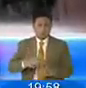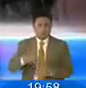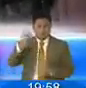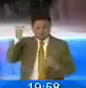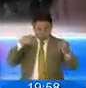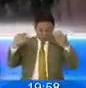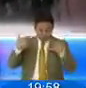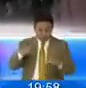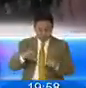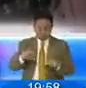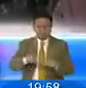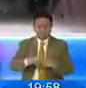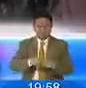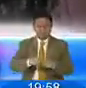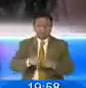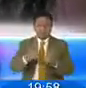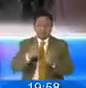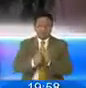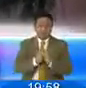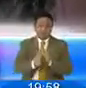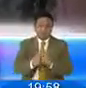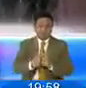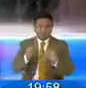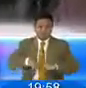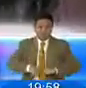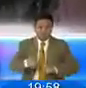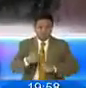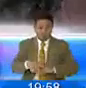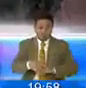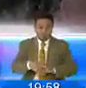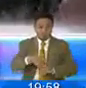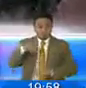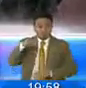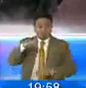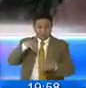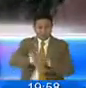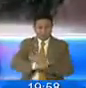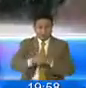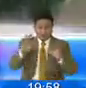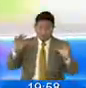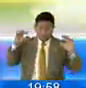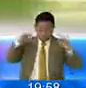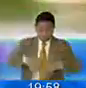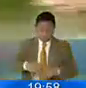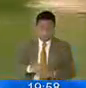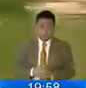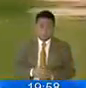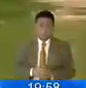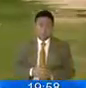preferiblemente traer zapatos de caucho para que puedan inclusive ingresar a las cascadas.